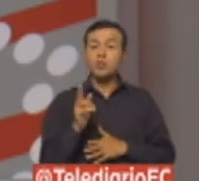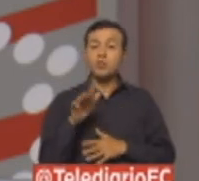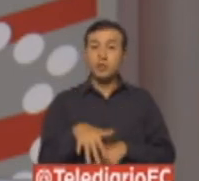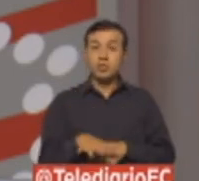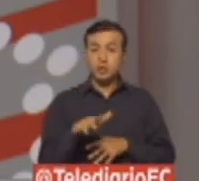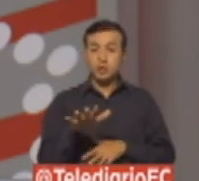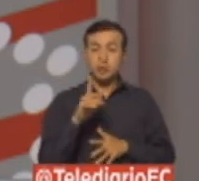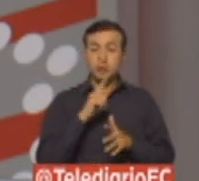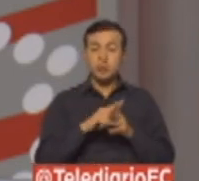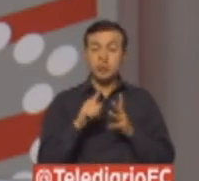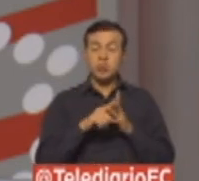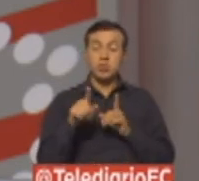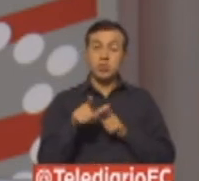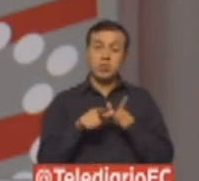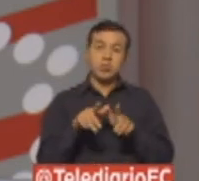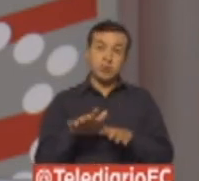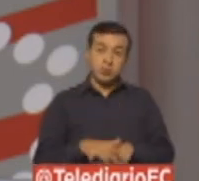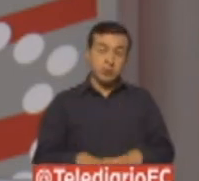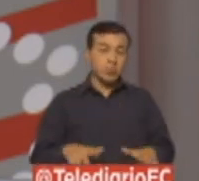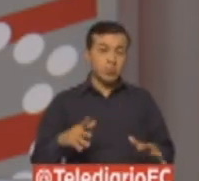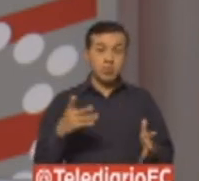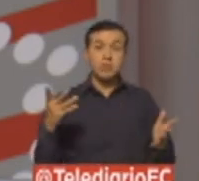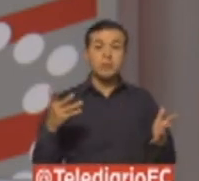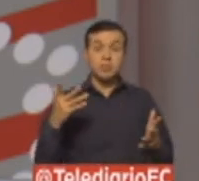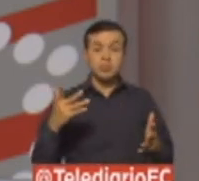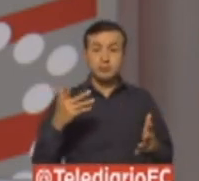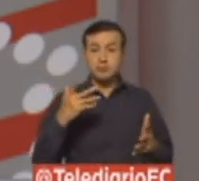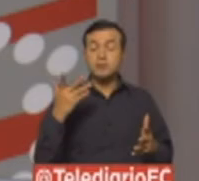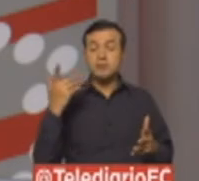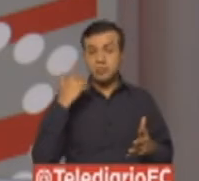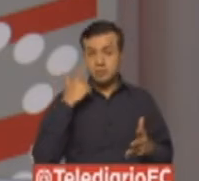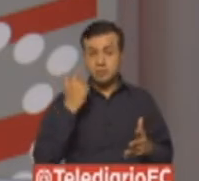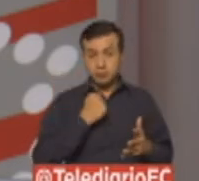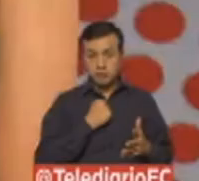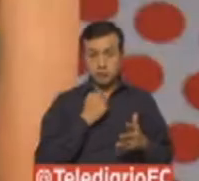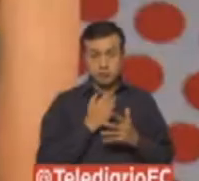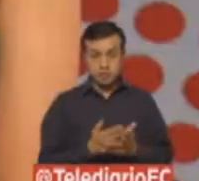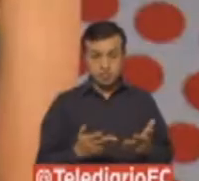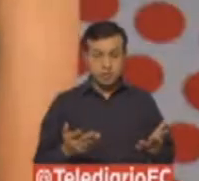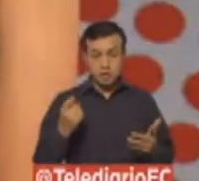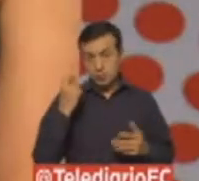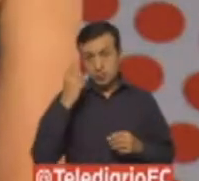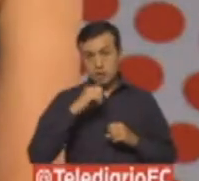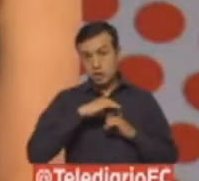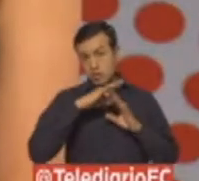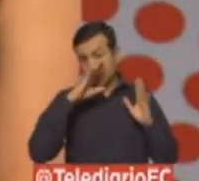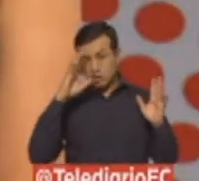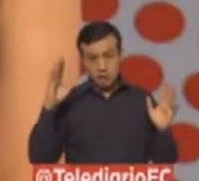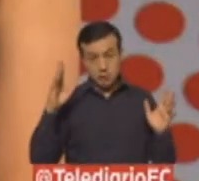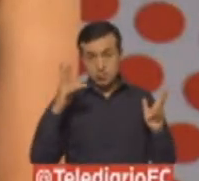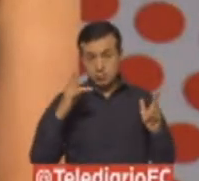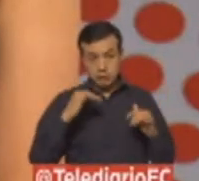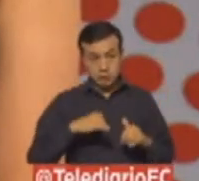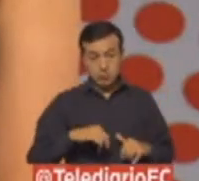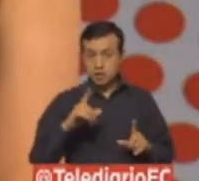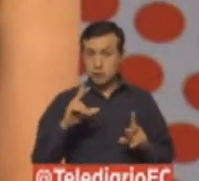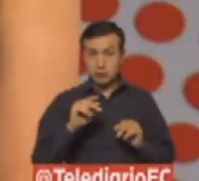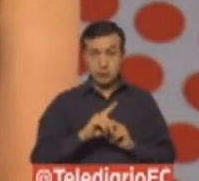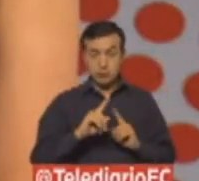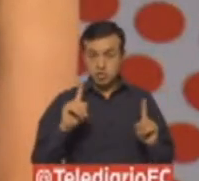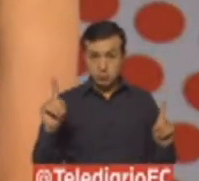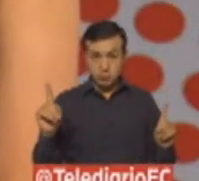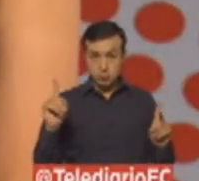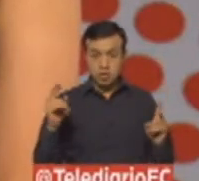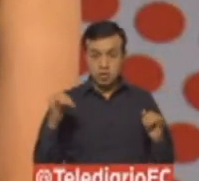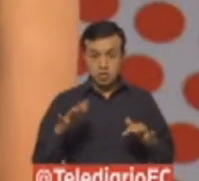los ríos como sitios para disponer de manera responsable de nuestros desechos pero hay claridad de que no es sostenible la forma en la que estamos viviendo y